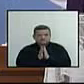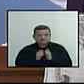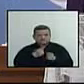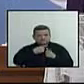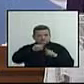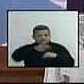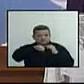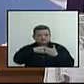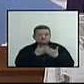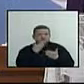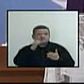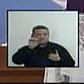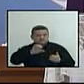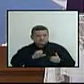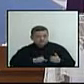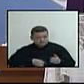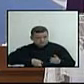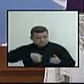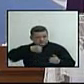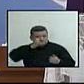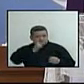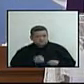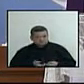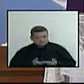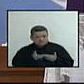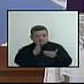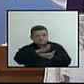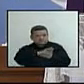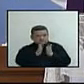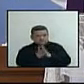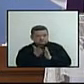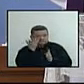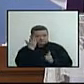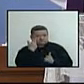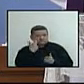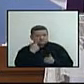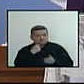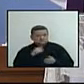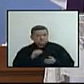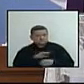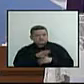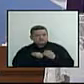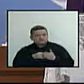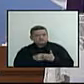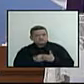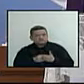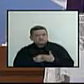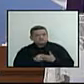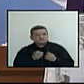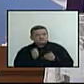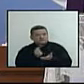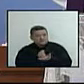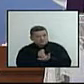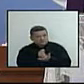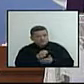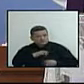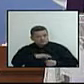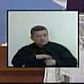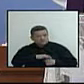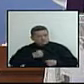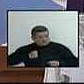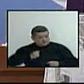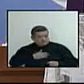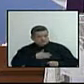Líbranos de todos los males, Señor, y concédenos la paz en nuestros días, para que, ayudados por tu